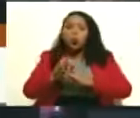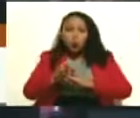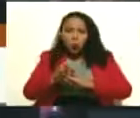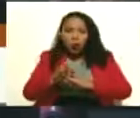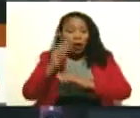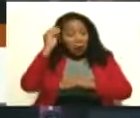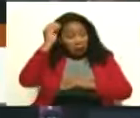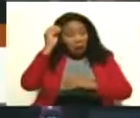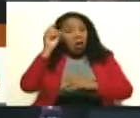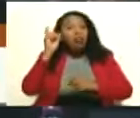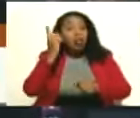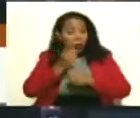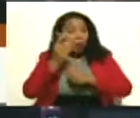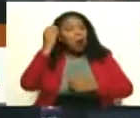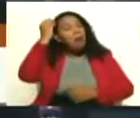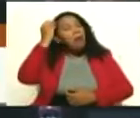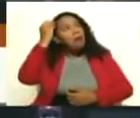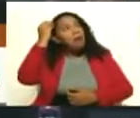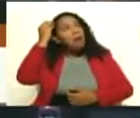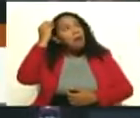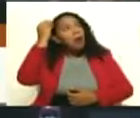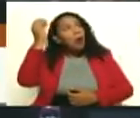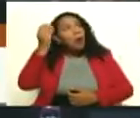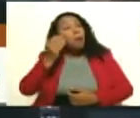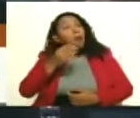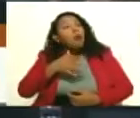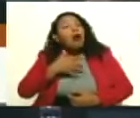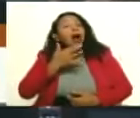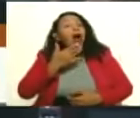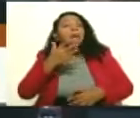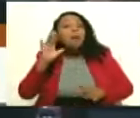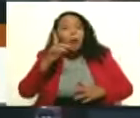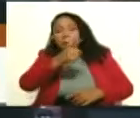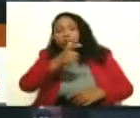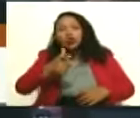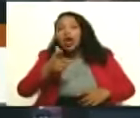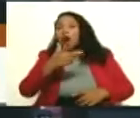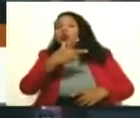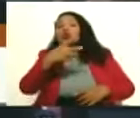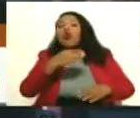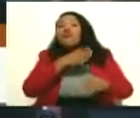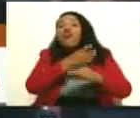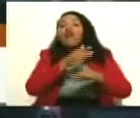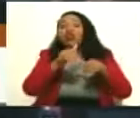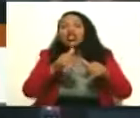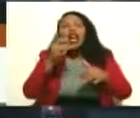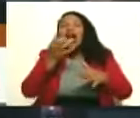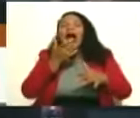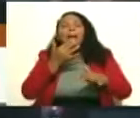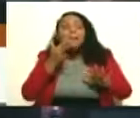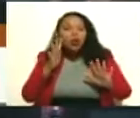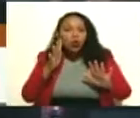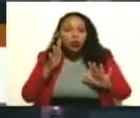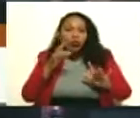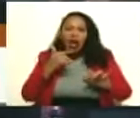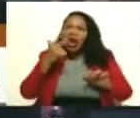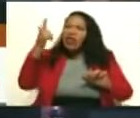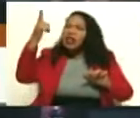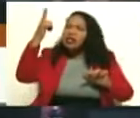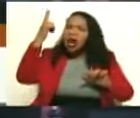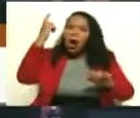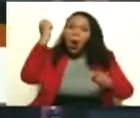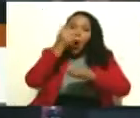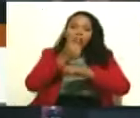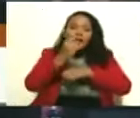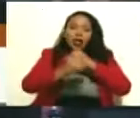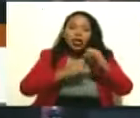esto, porque debemos imaginarnos. Son posibilidades. ¿Qué dice la Corte Internacional de Justicia? Ah, bueno,